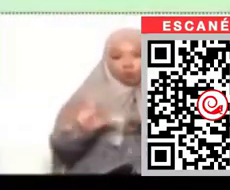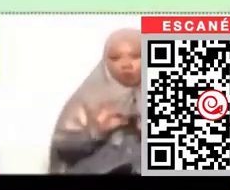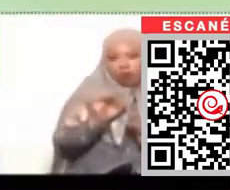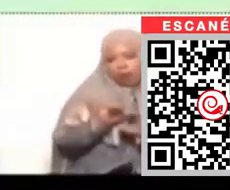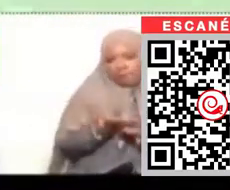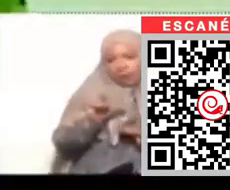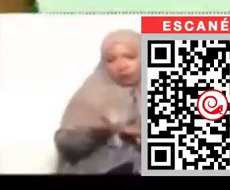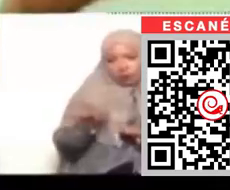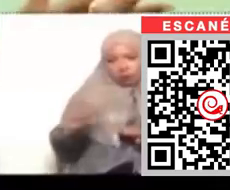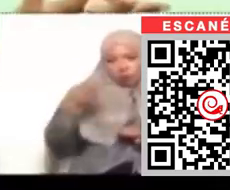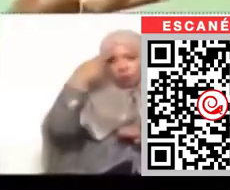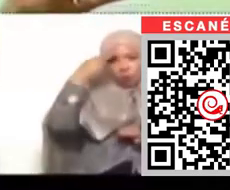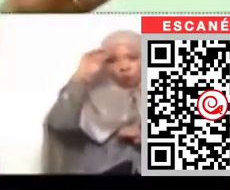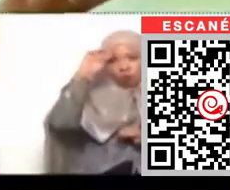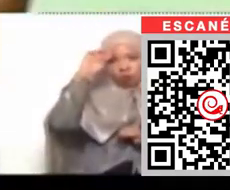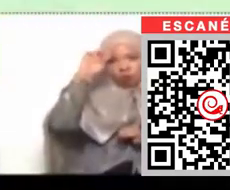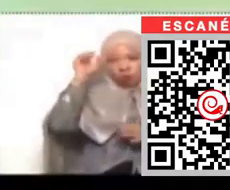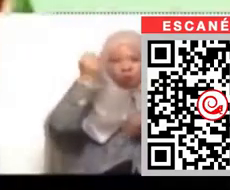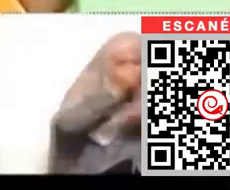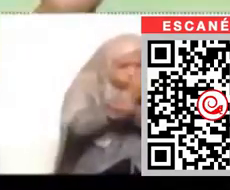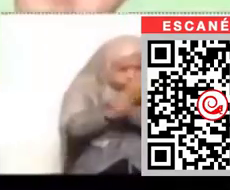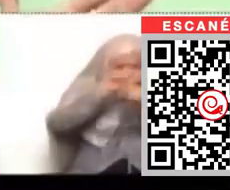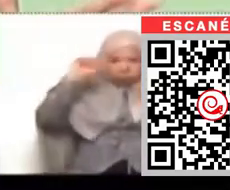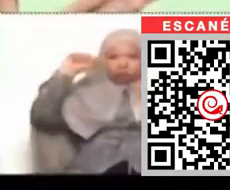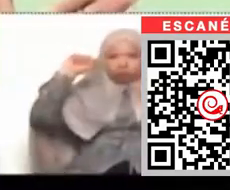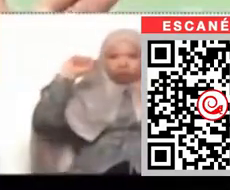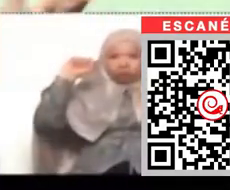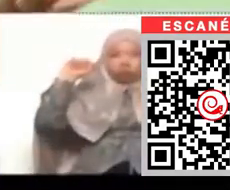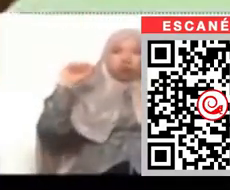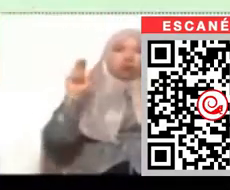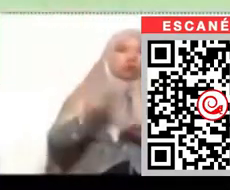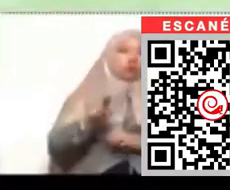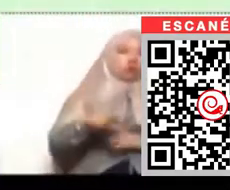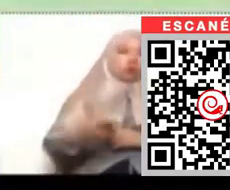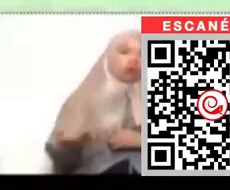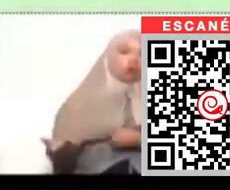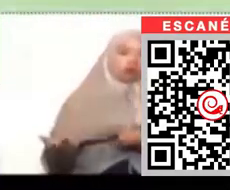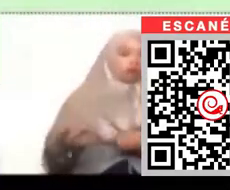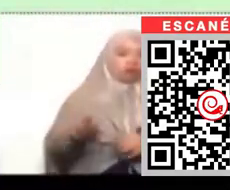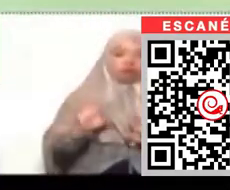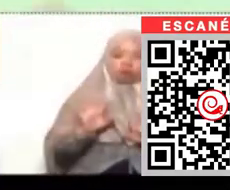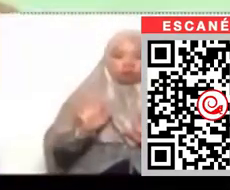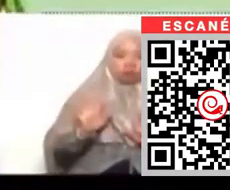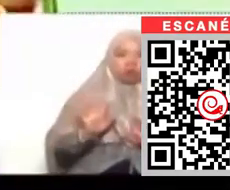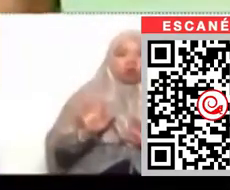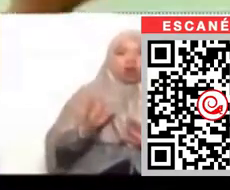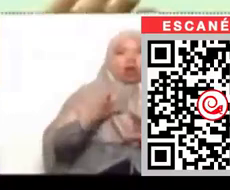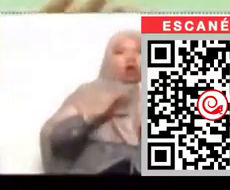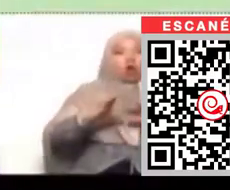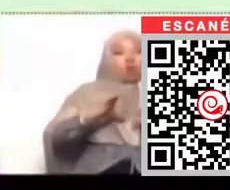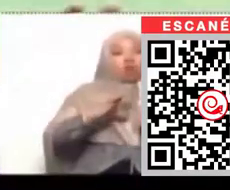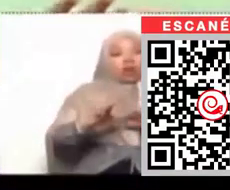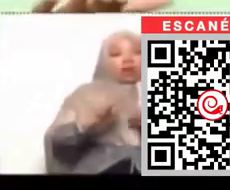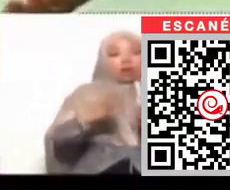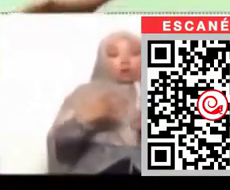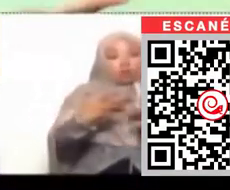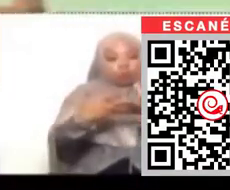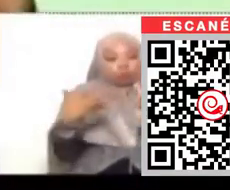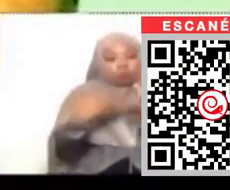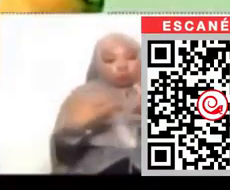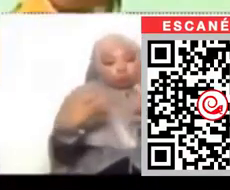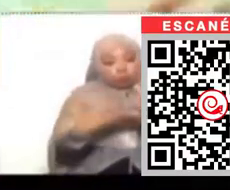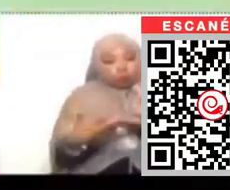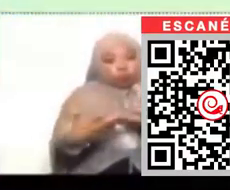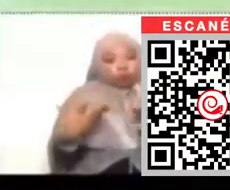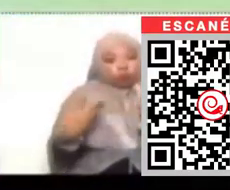persona cubana inmolarse, y nunca llegó a suceder esto. Había un comunicado que se iba a leer